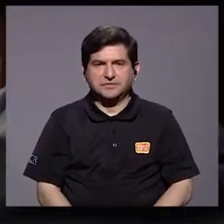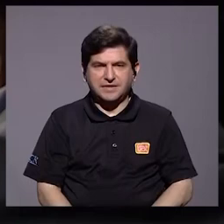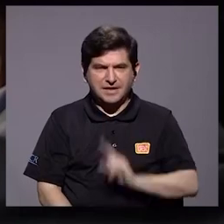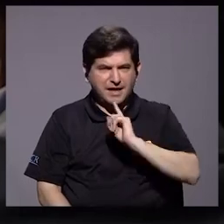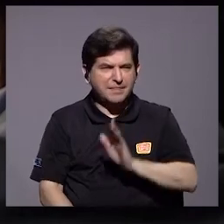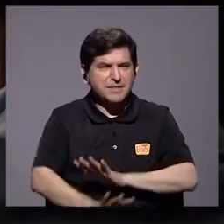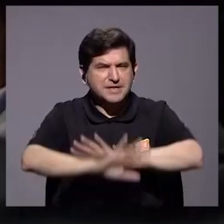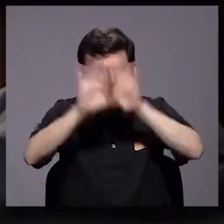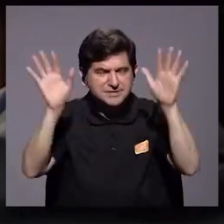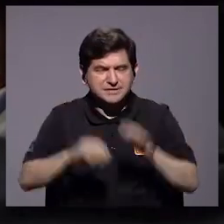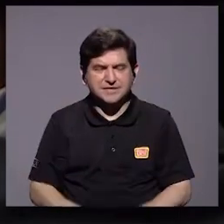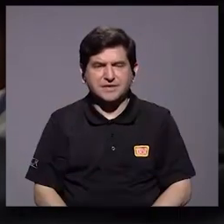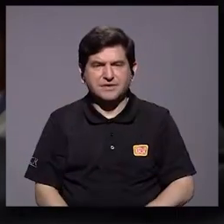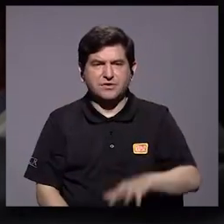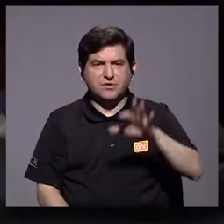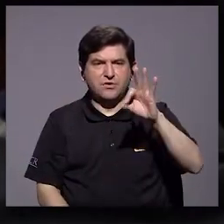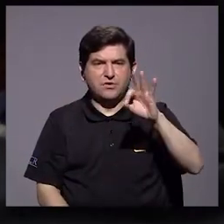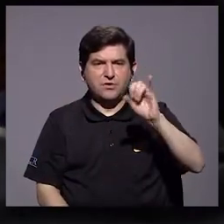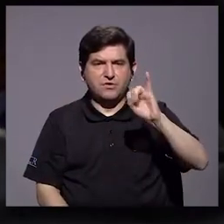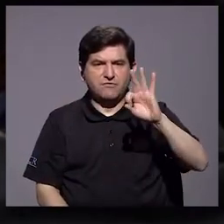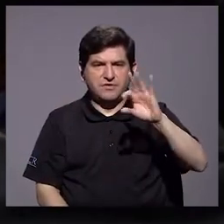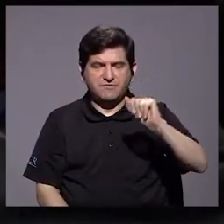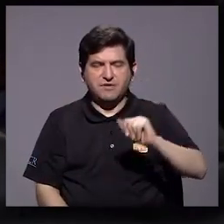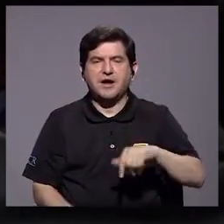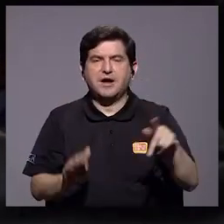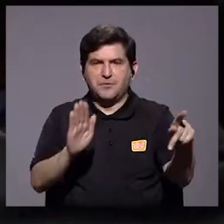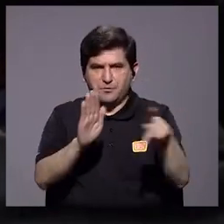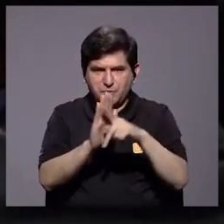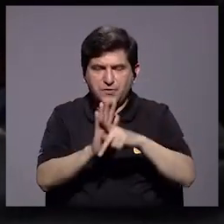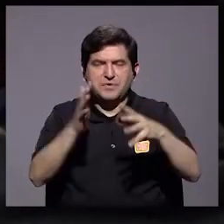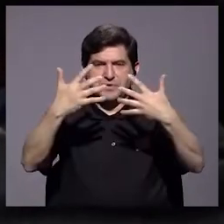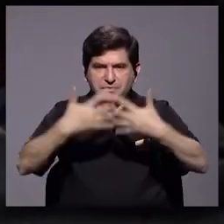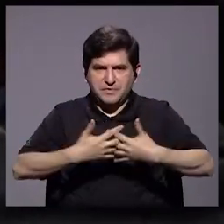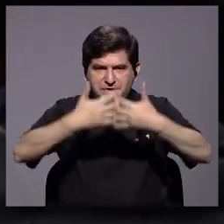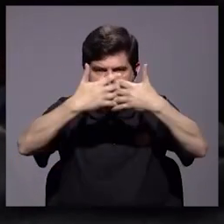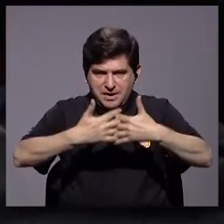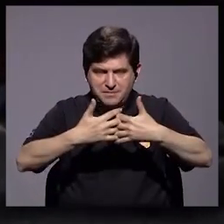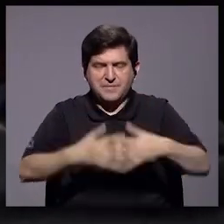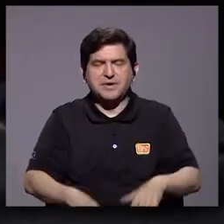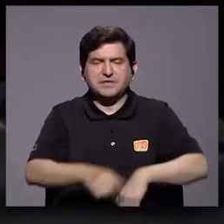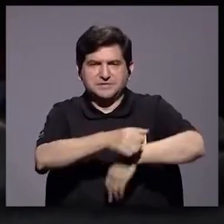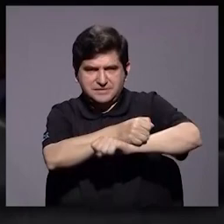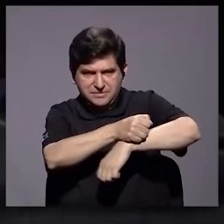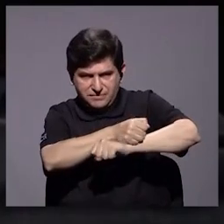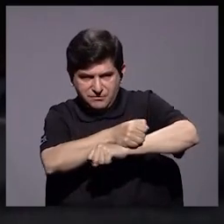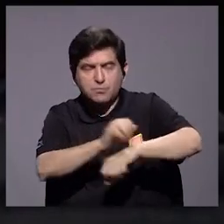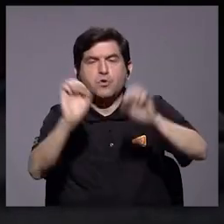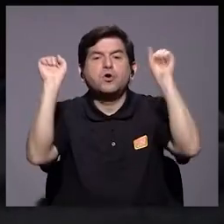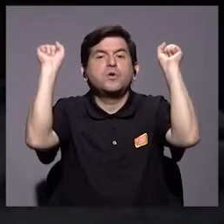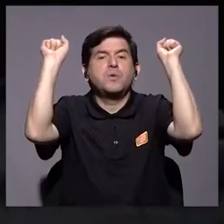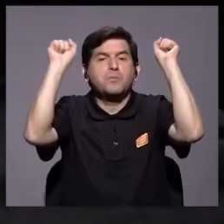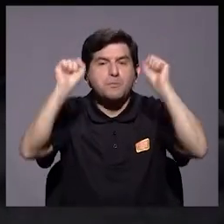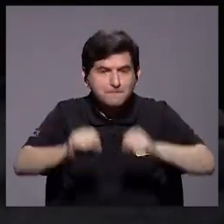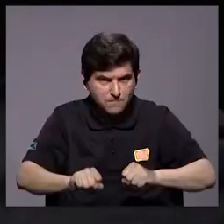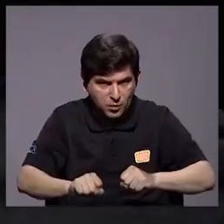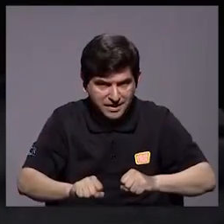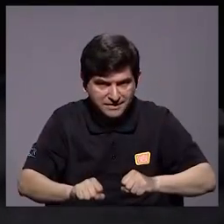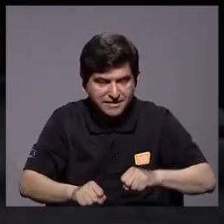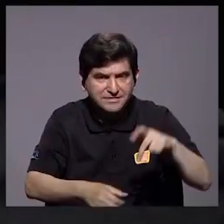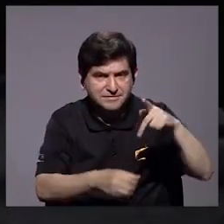lo vamos a decirme claramente la fifa por ejemplo prohíbe que una empresa futbolística pueda